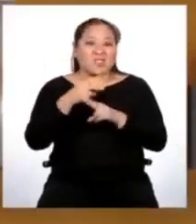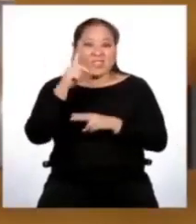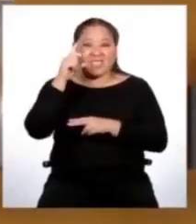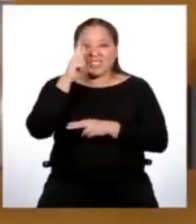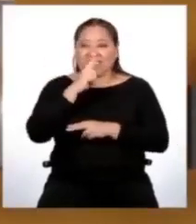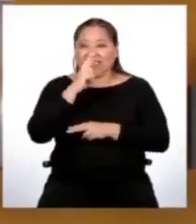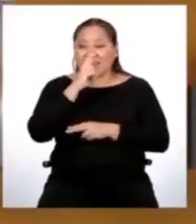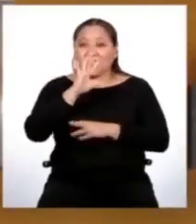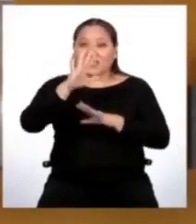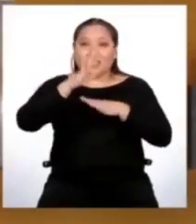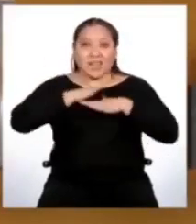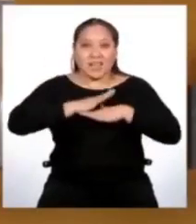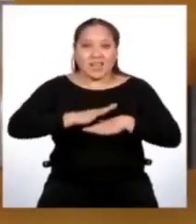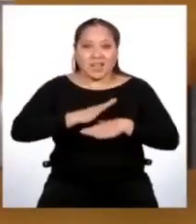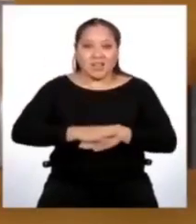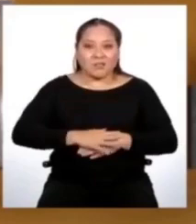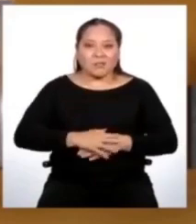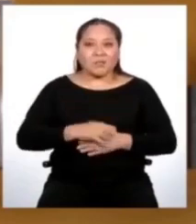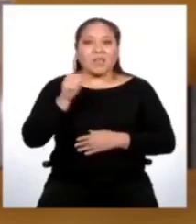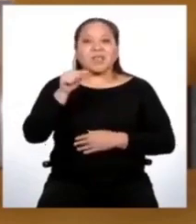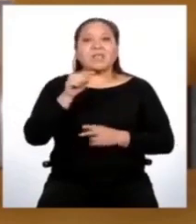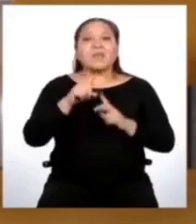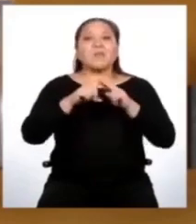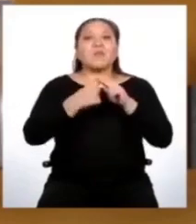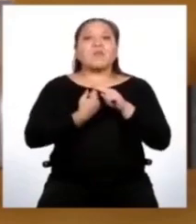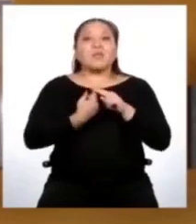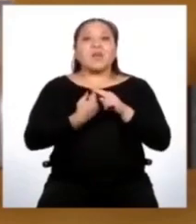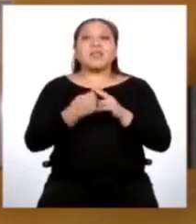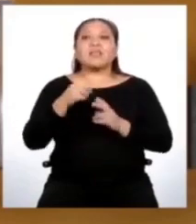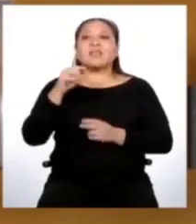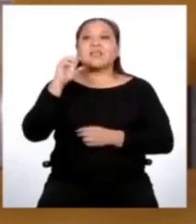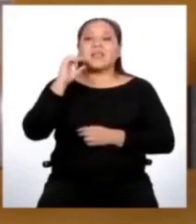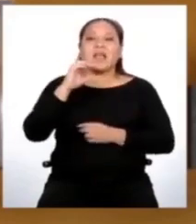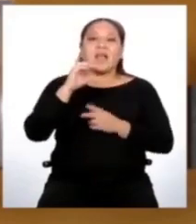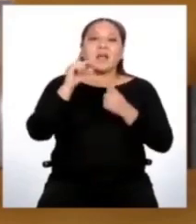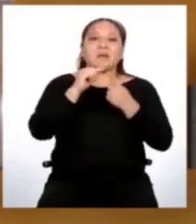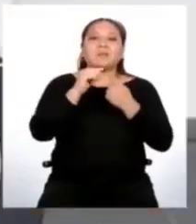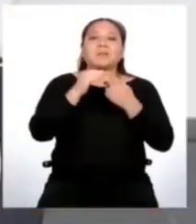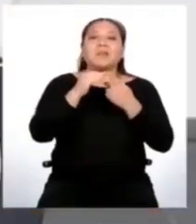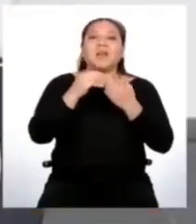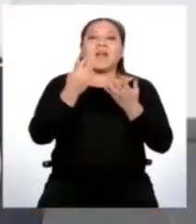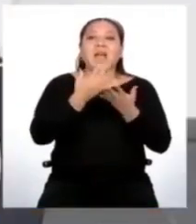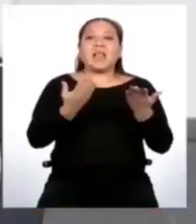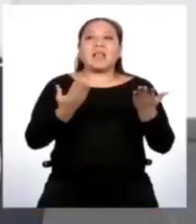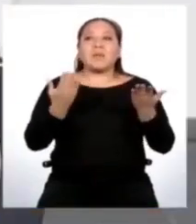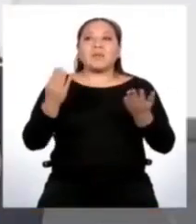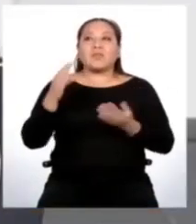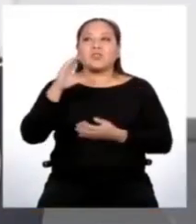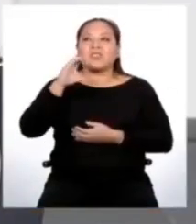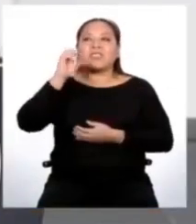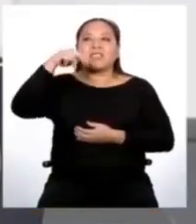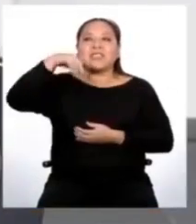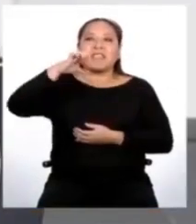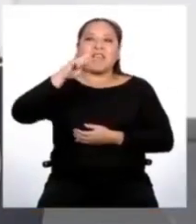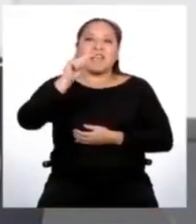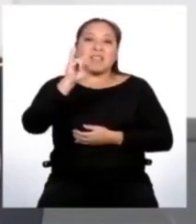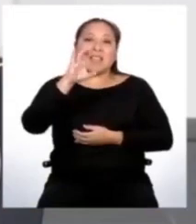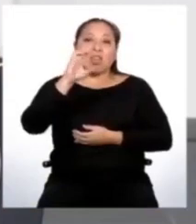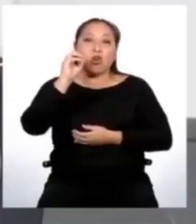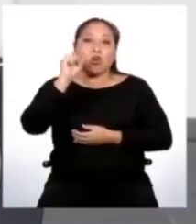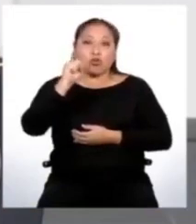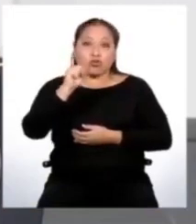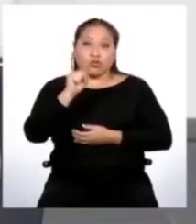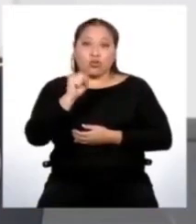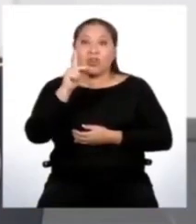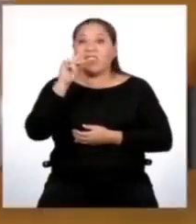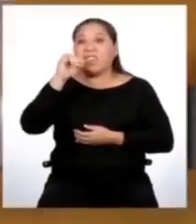calma. Lo siguiente es conocer los elementos cinéticos o kinéticos. Que se refieren al